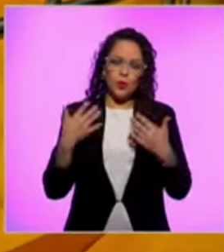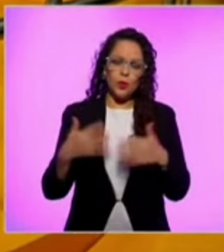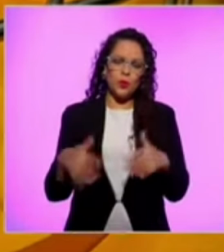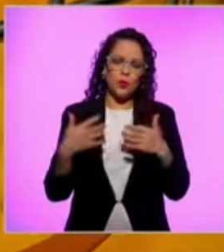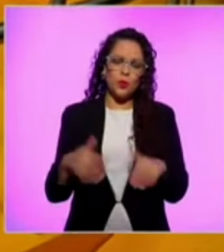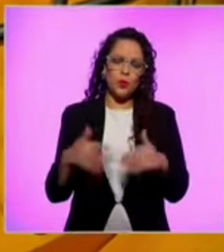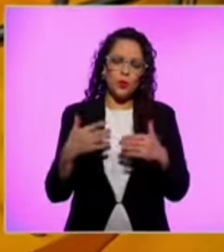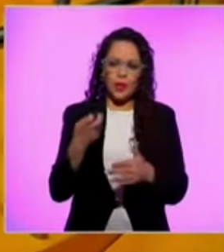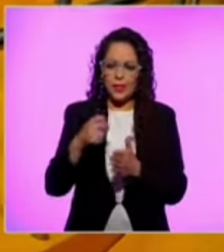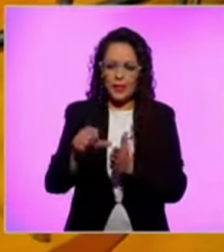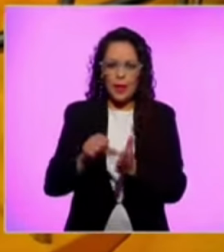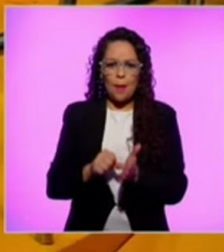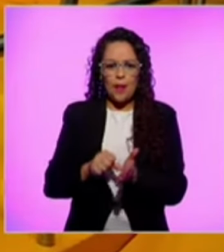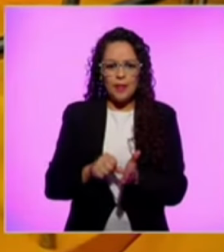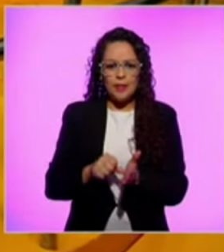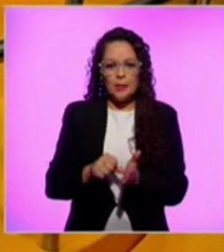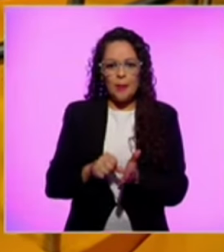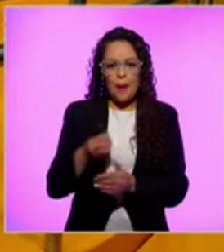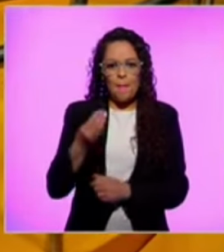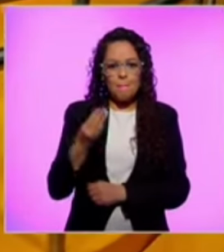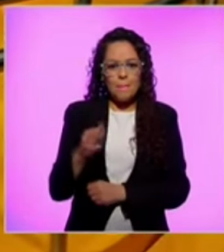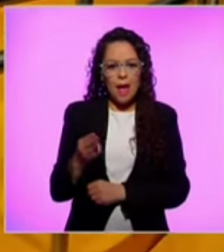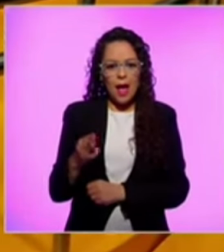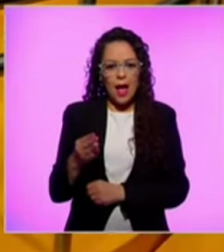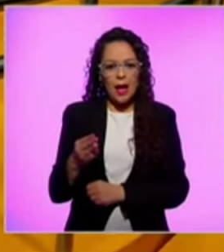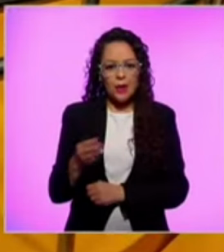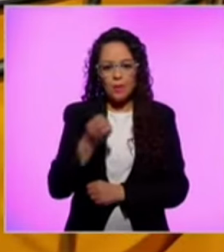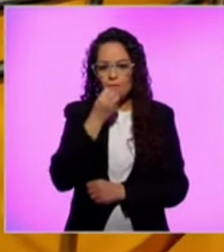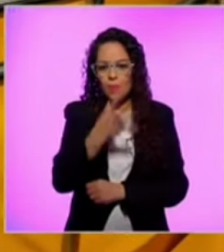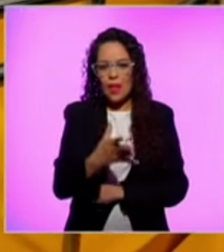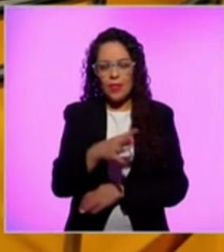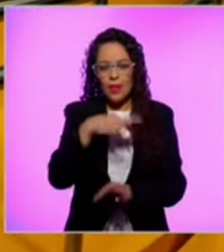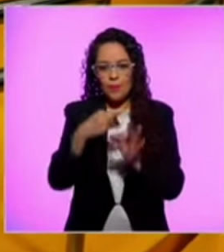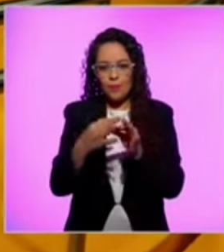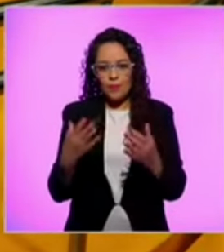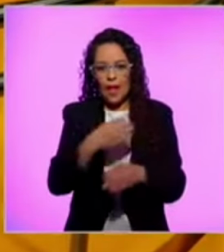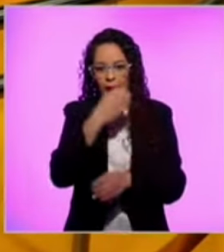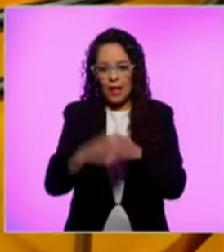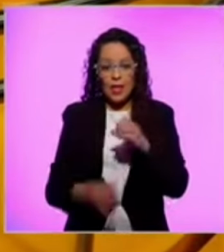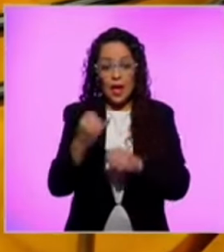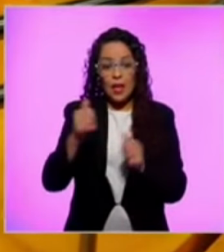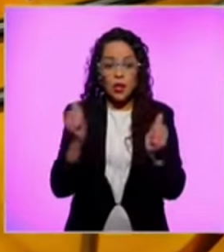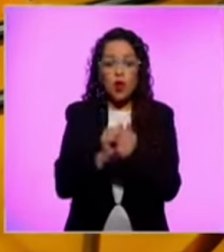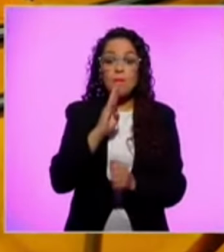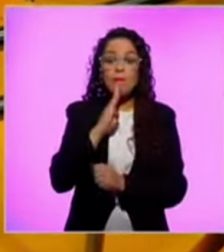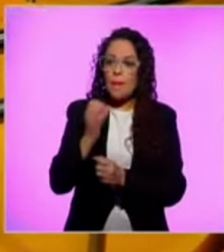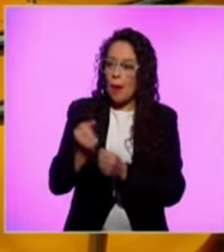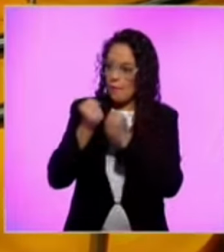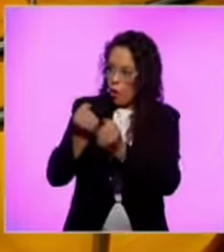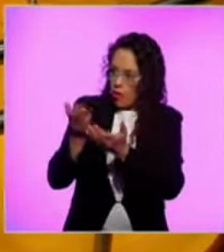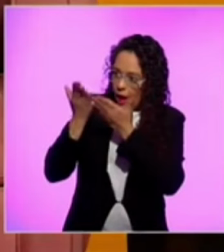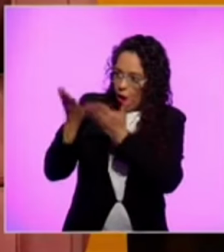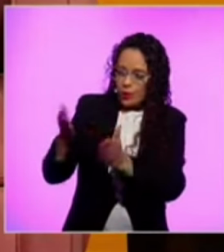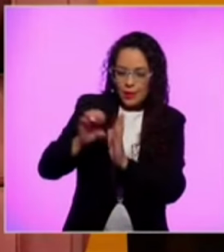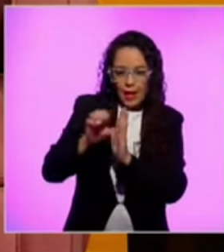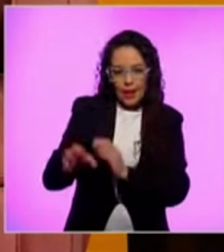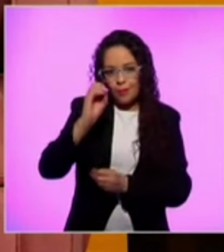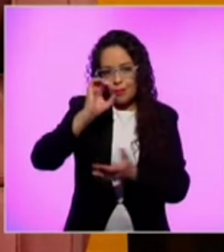querido Gus, perdóname, te quité la palabra, porque además la cerramos también con una mamá poderosa, ¿eh? Totalmente. Gracias, Mildred. No,